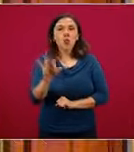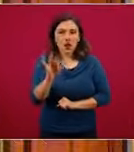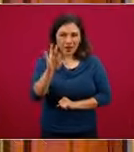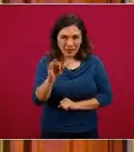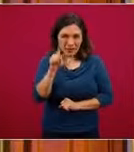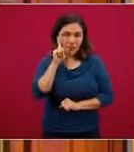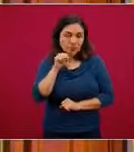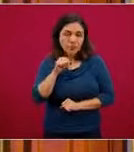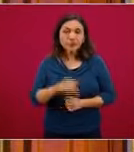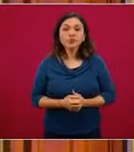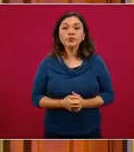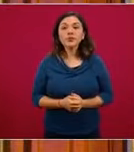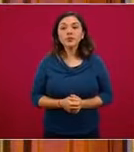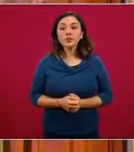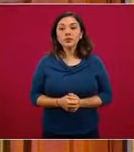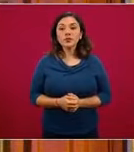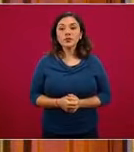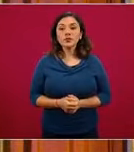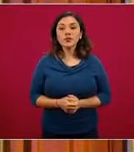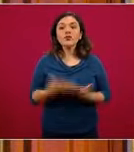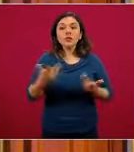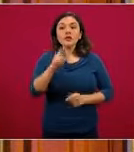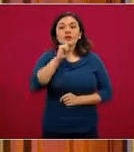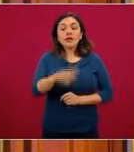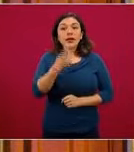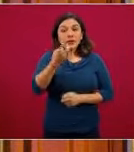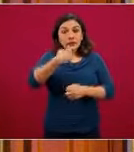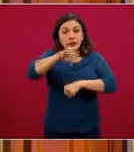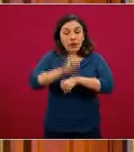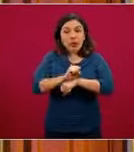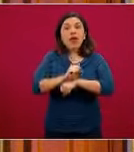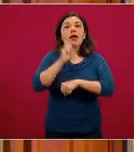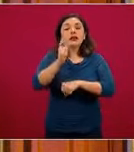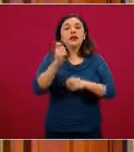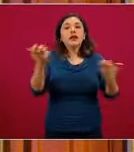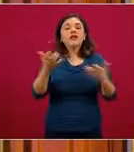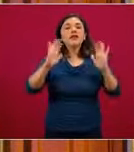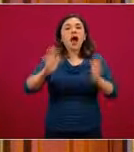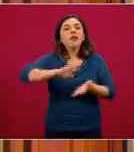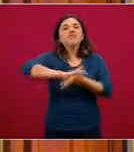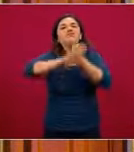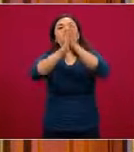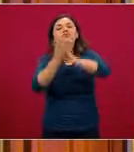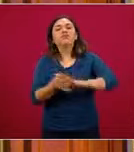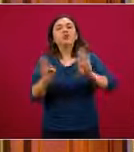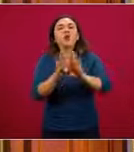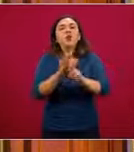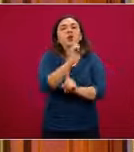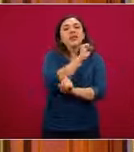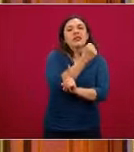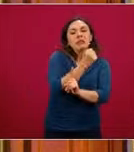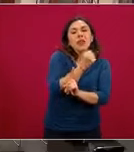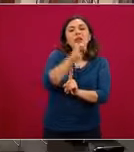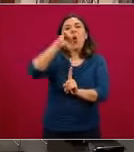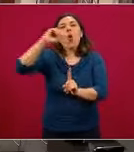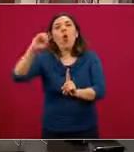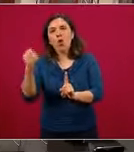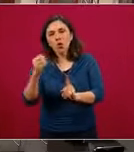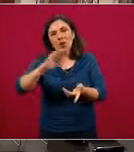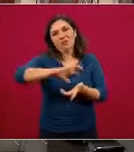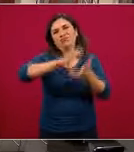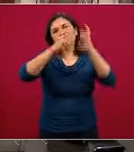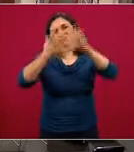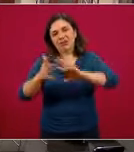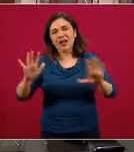número 40, y también esta semana que será la transición que tendremos lógicamente entre septiembre y el mes